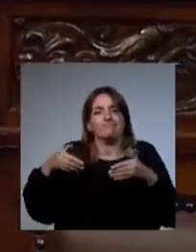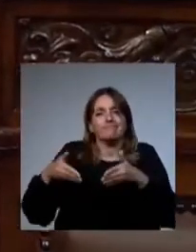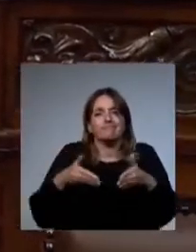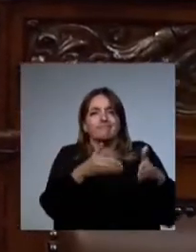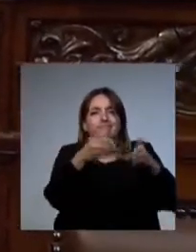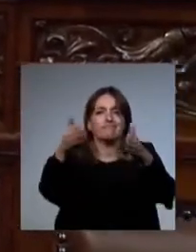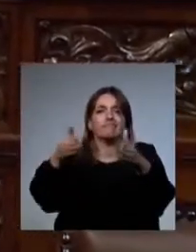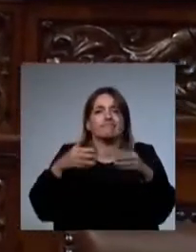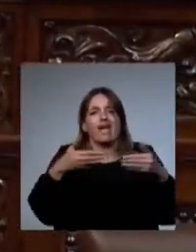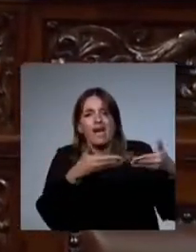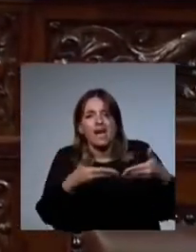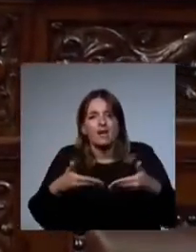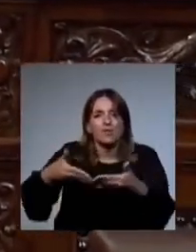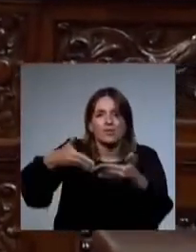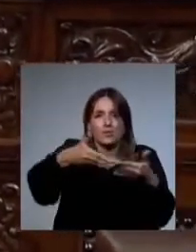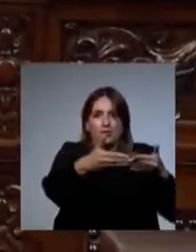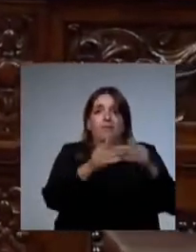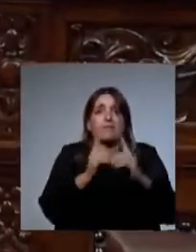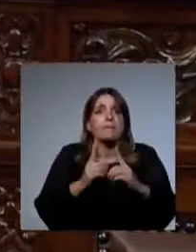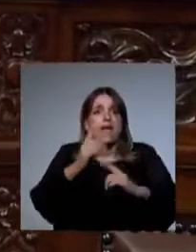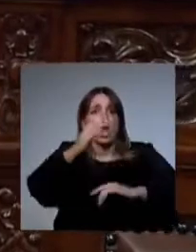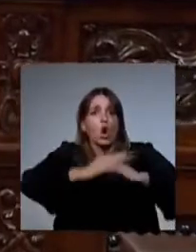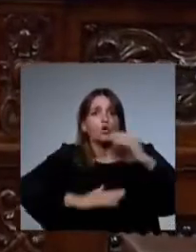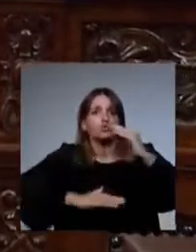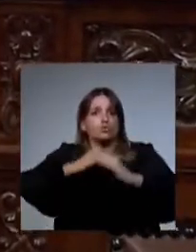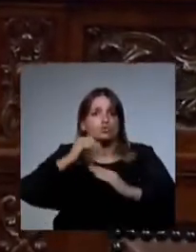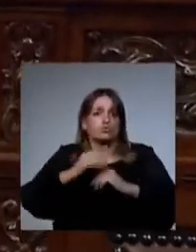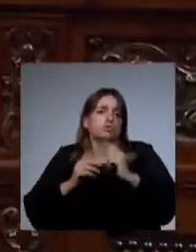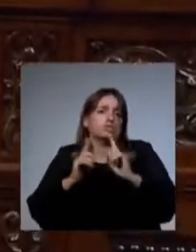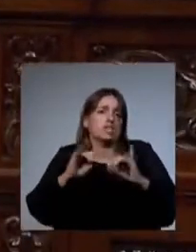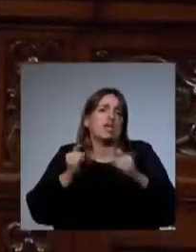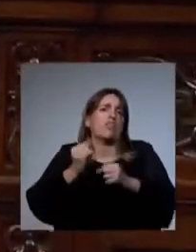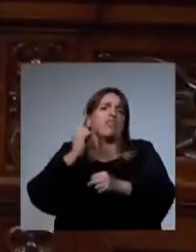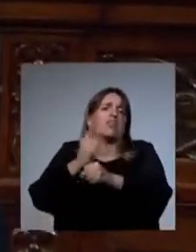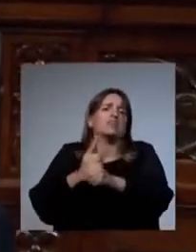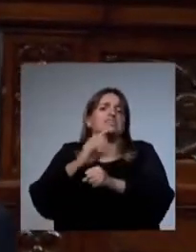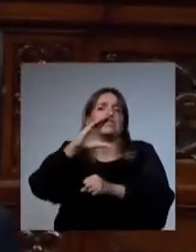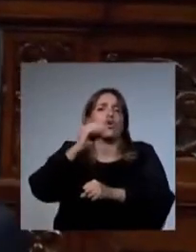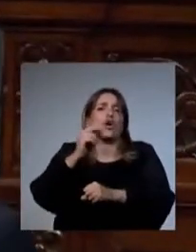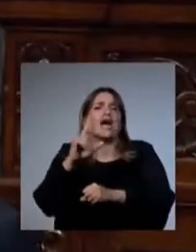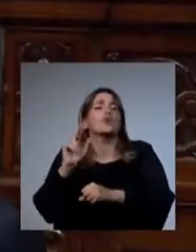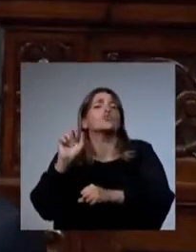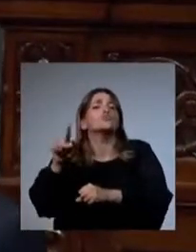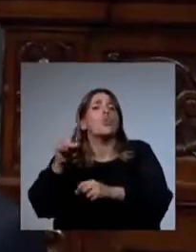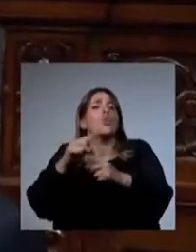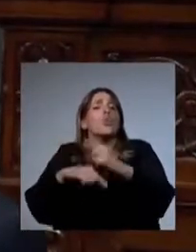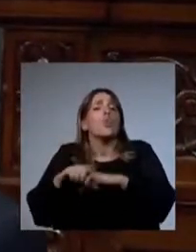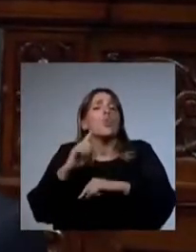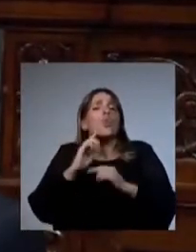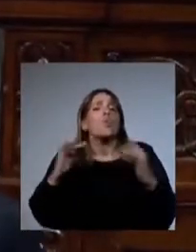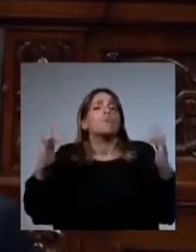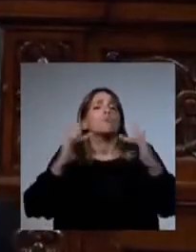Creo en la construcción, y así lo ha decidido la CARU, del puente Bella Unión-Montecasero.